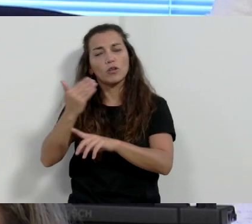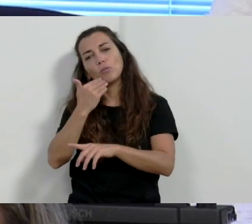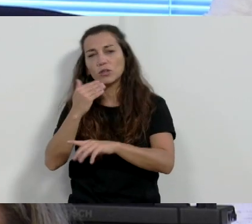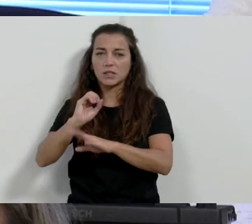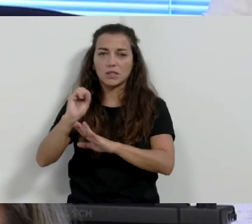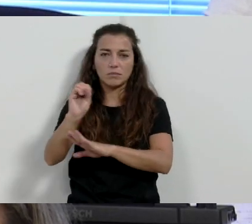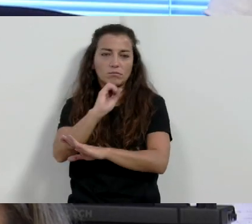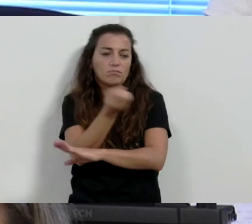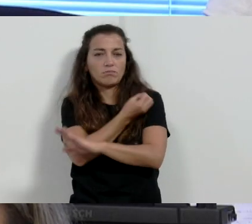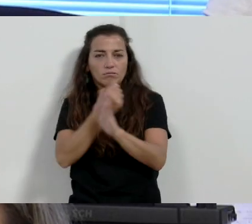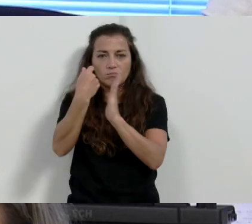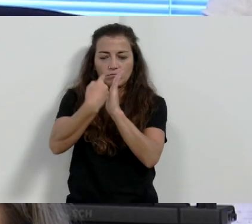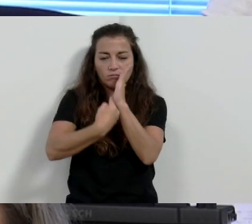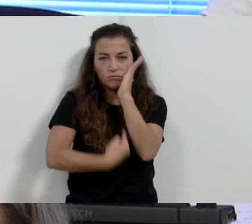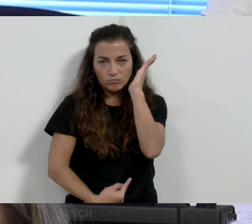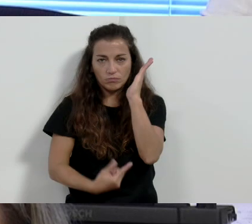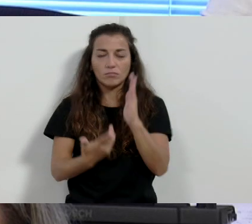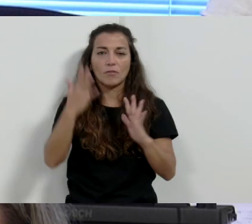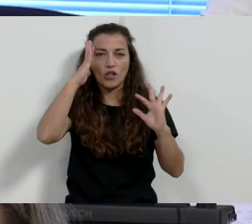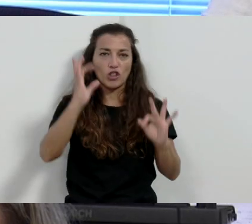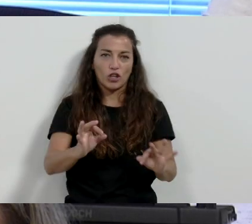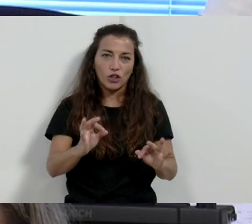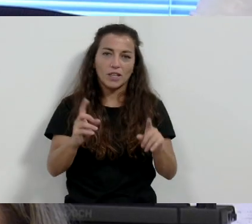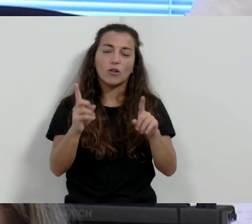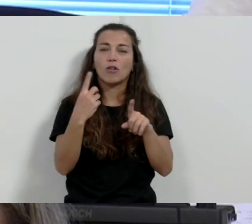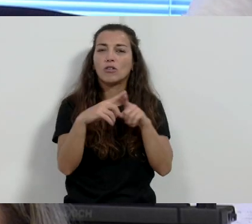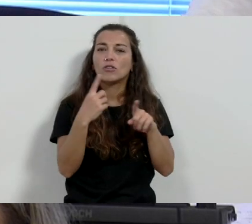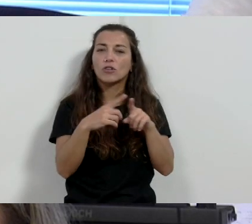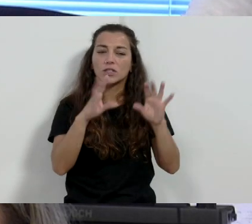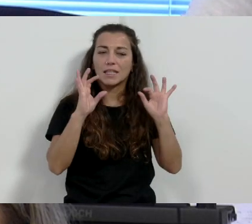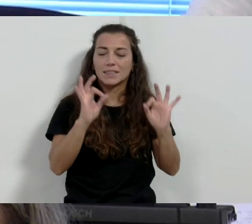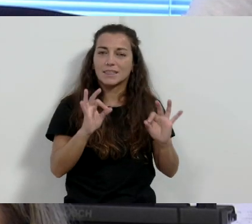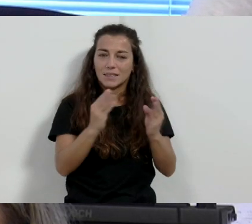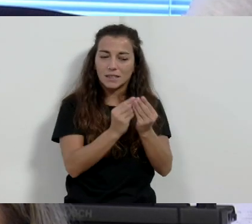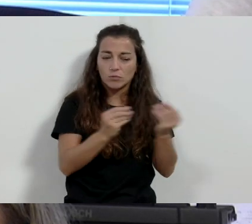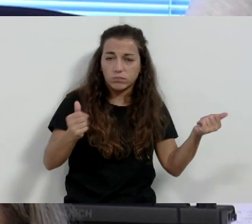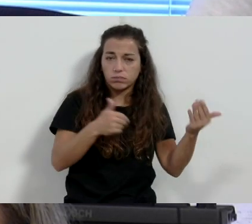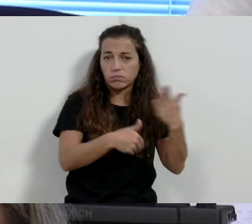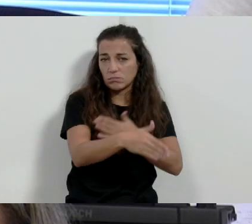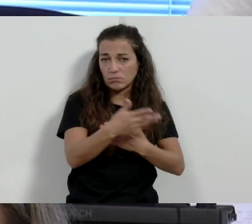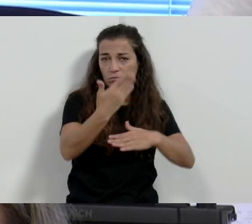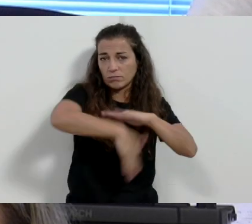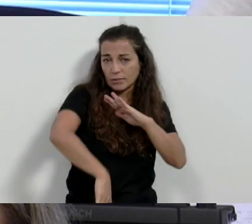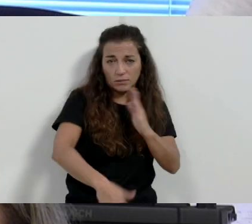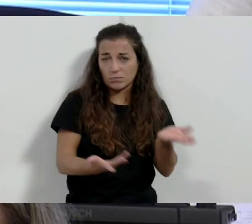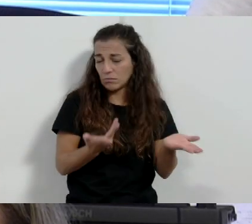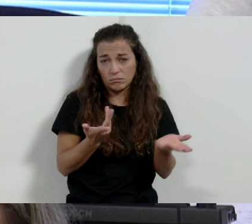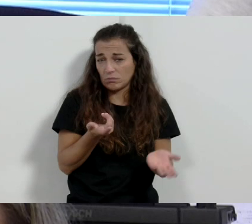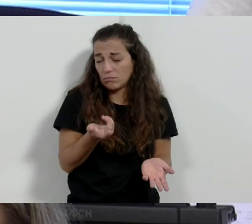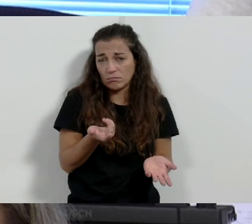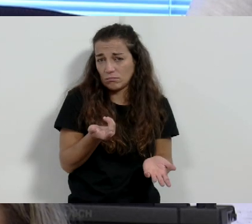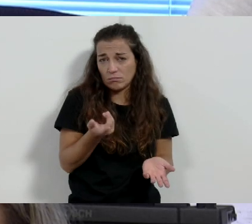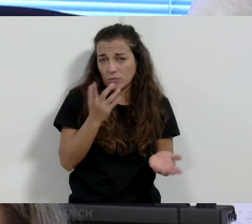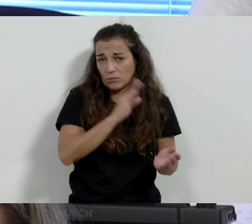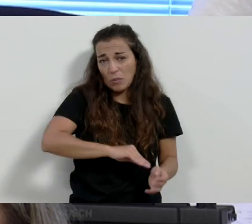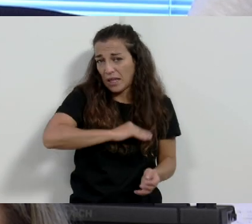algo perecedero no tiene ningún sentido conservarlo como ayuntamiento, pero todo lo demás que se produce en